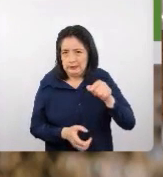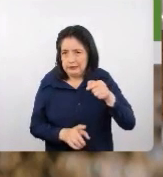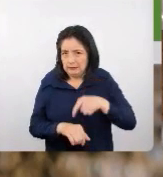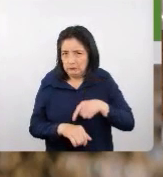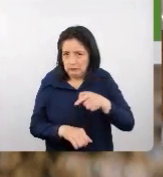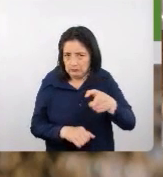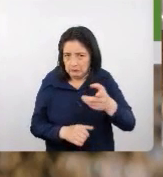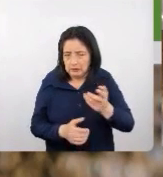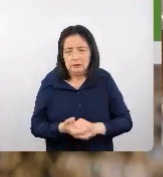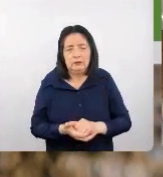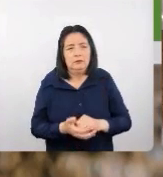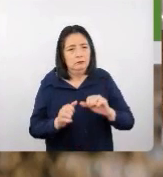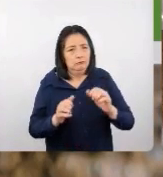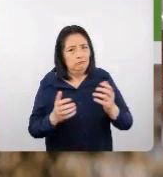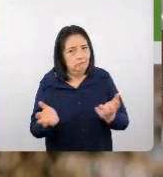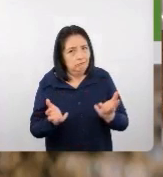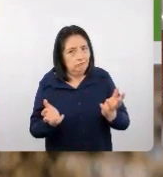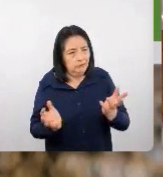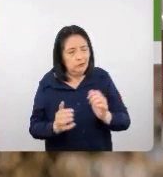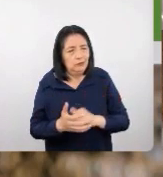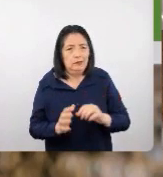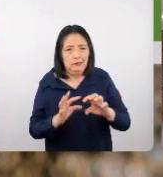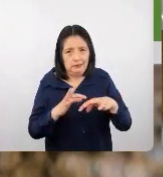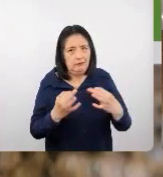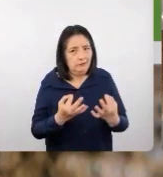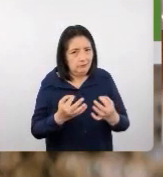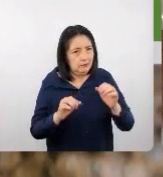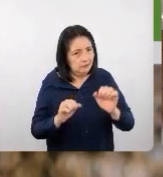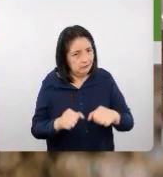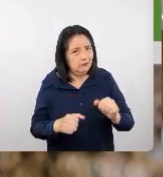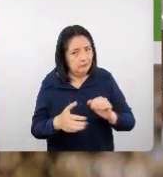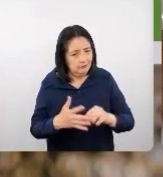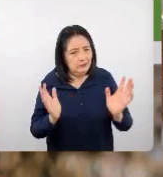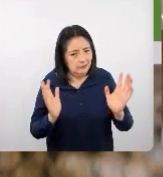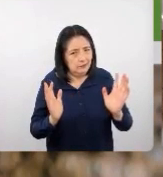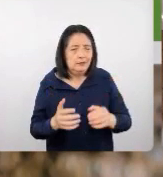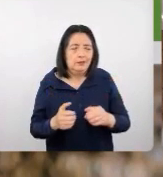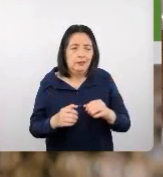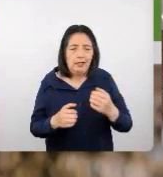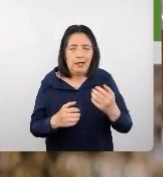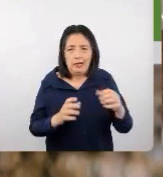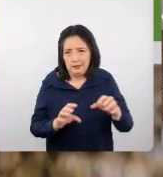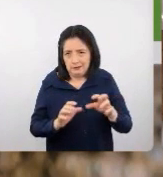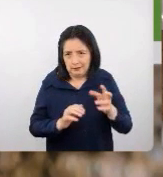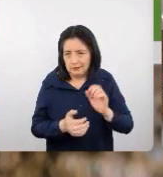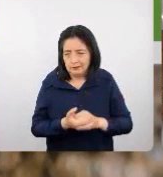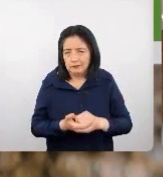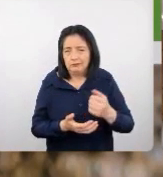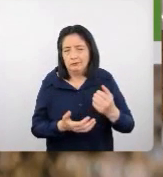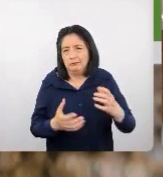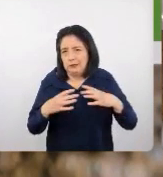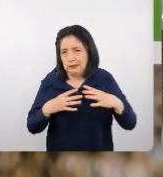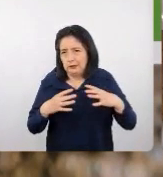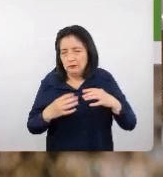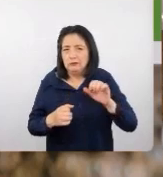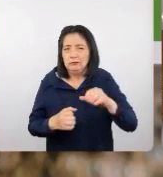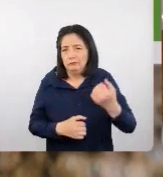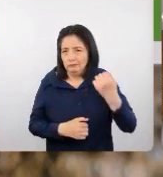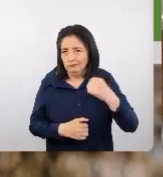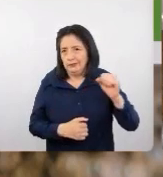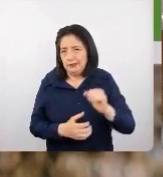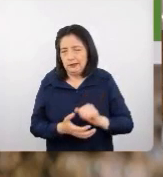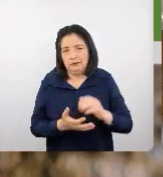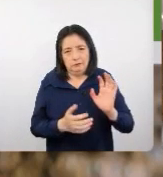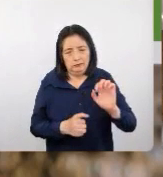donde precisa que las familias tienen a tomar sus vacaciones. Entonces,